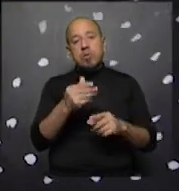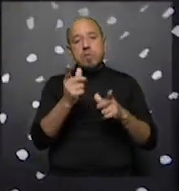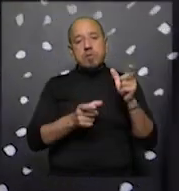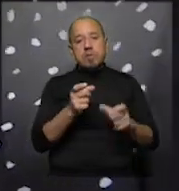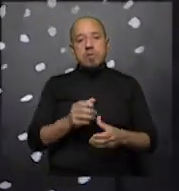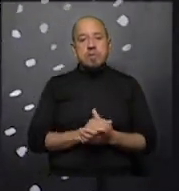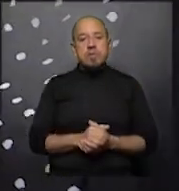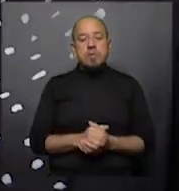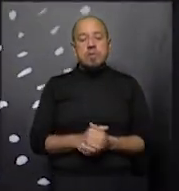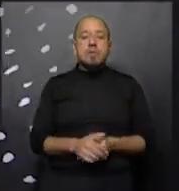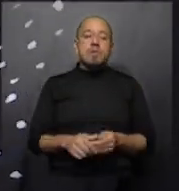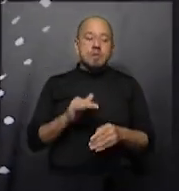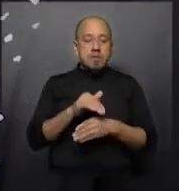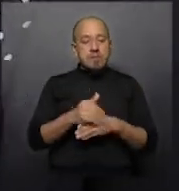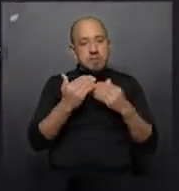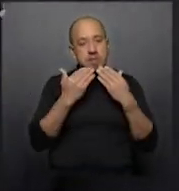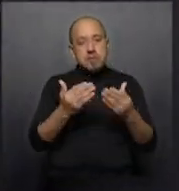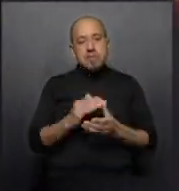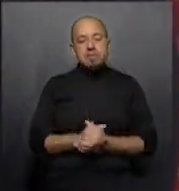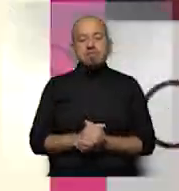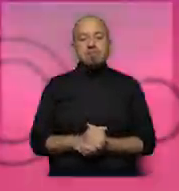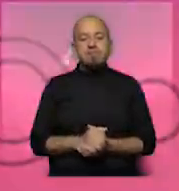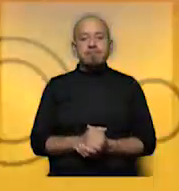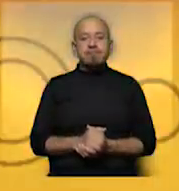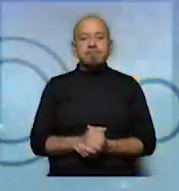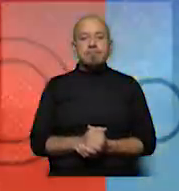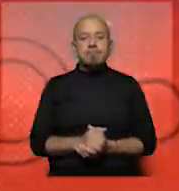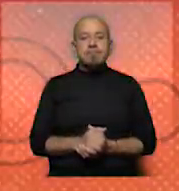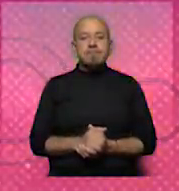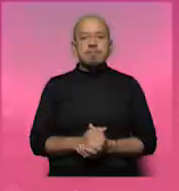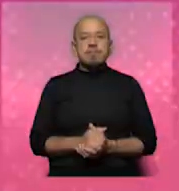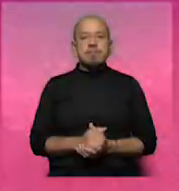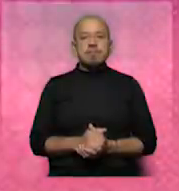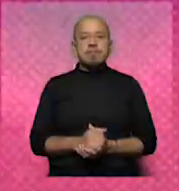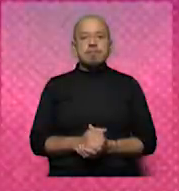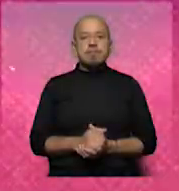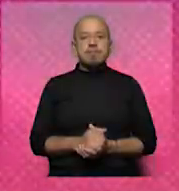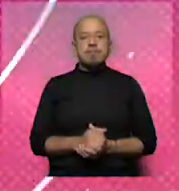sí, que integran. Felicitaciones y muchas gracias. Muchísimas gracias.